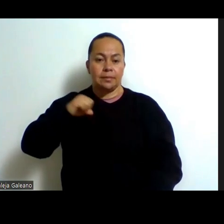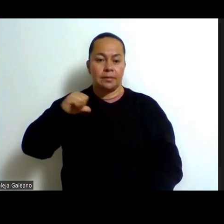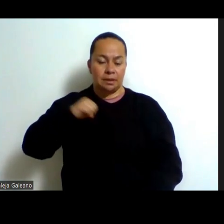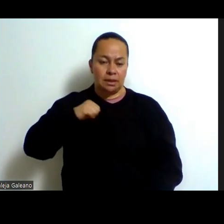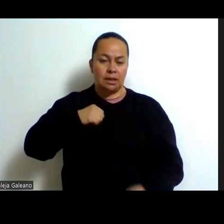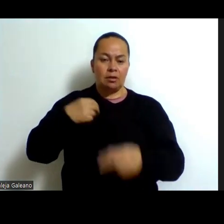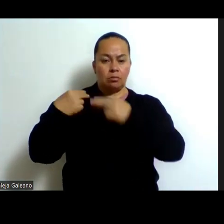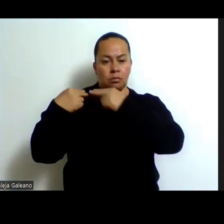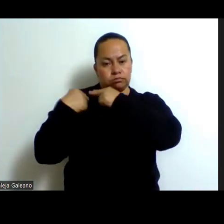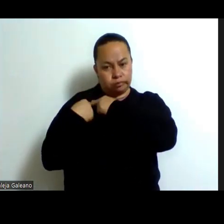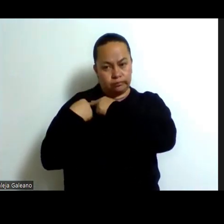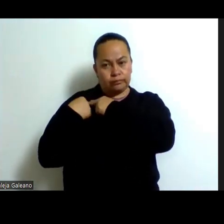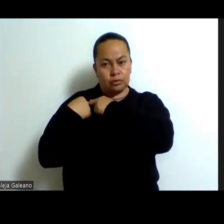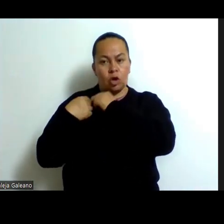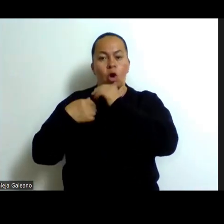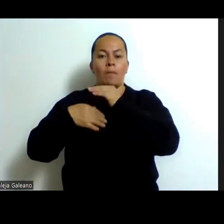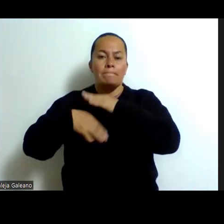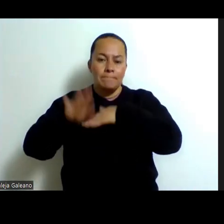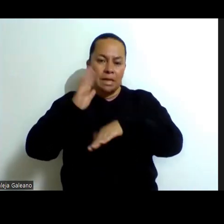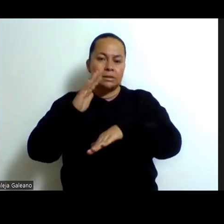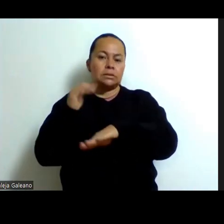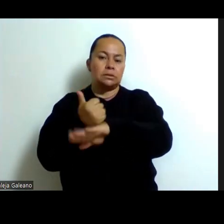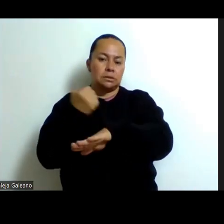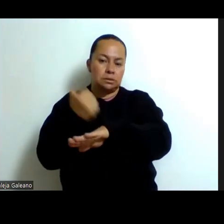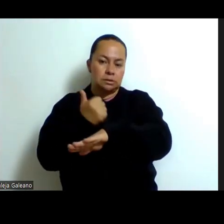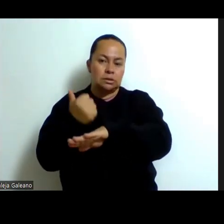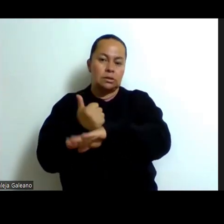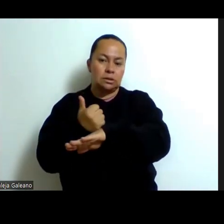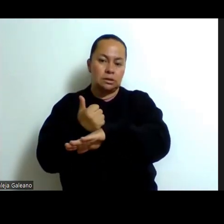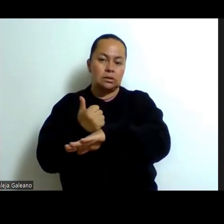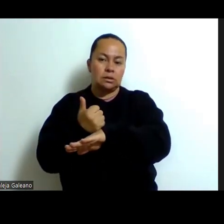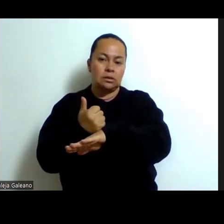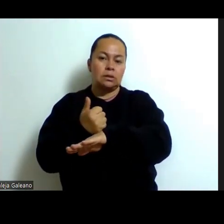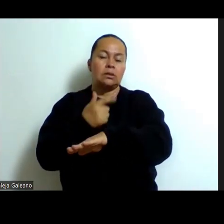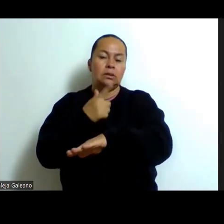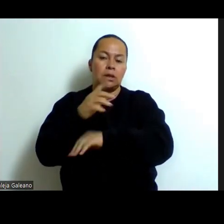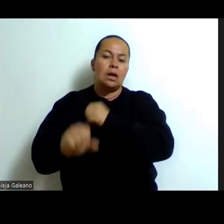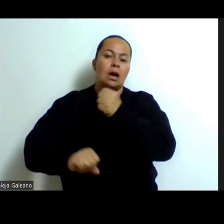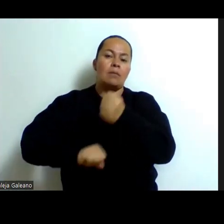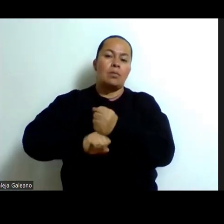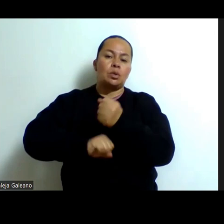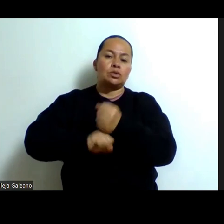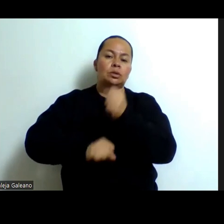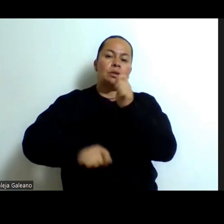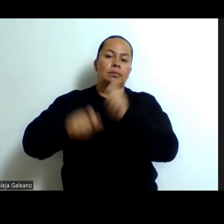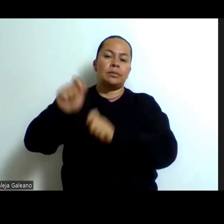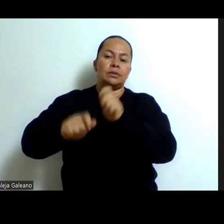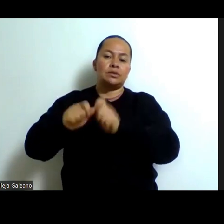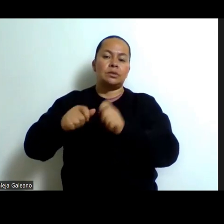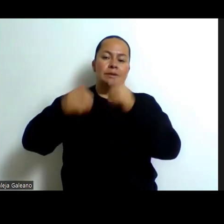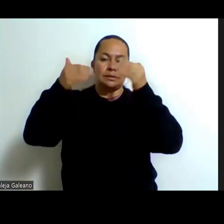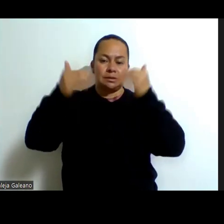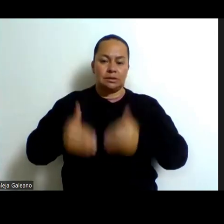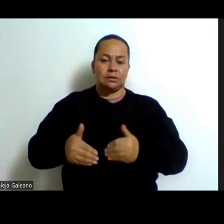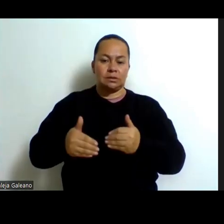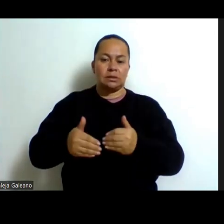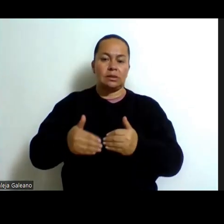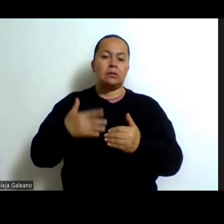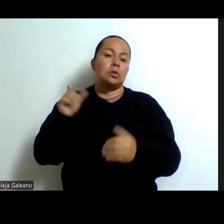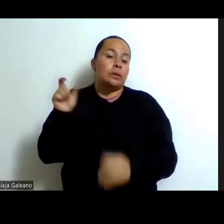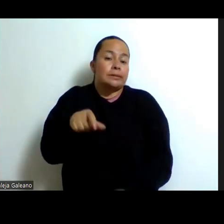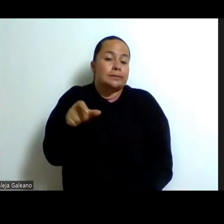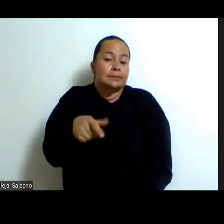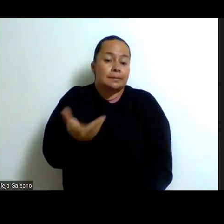responsabilidad o más bien la tarea de apoyar a la persona con discapacidad en lo que requiere